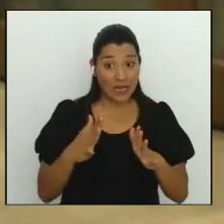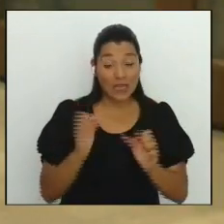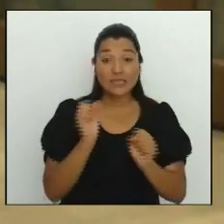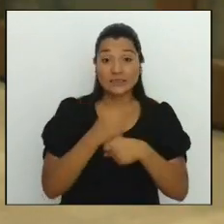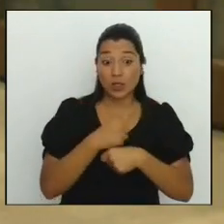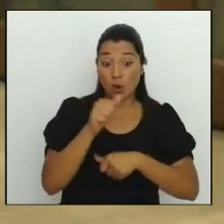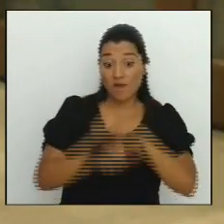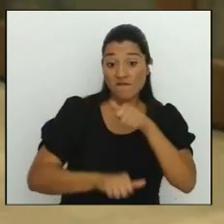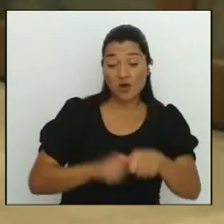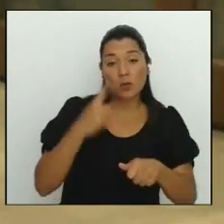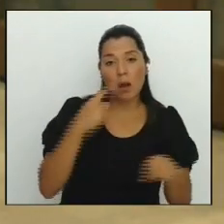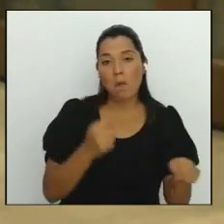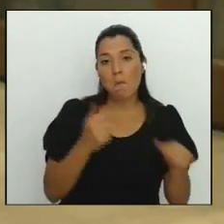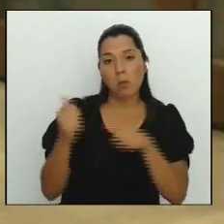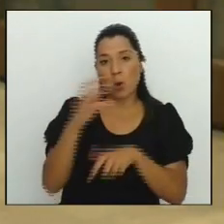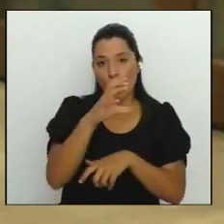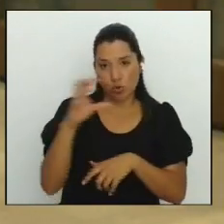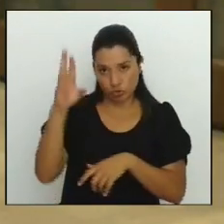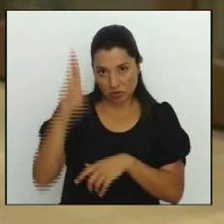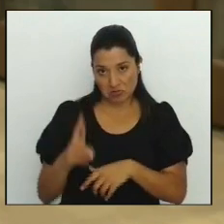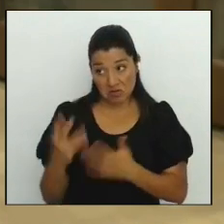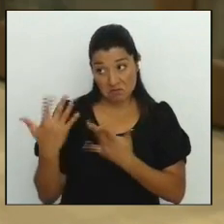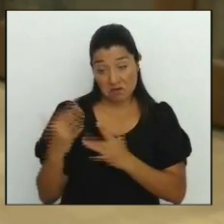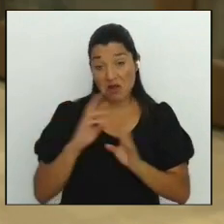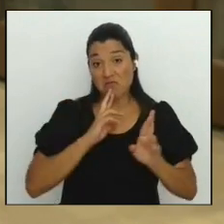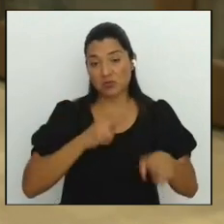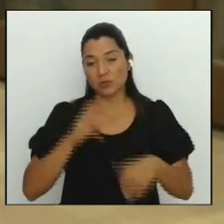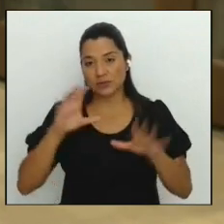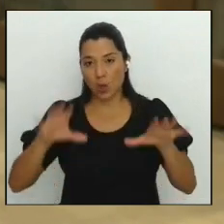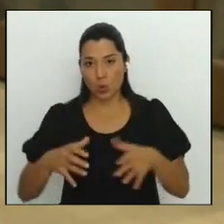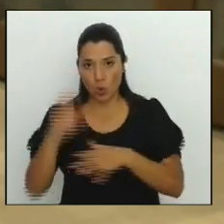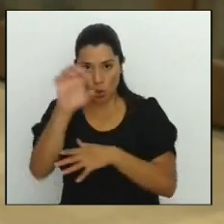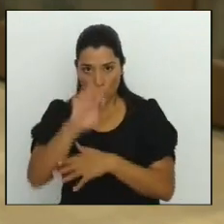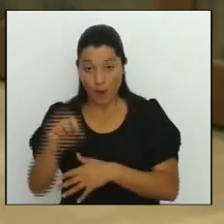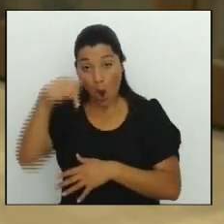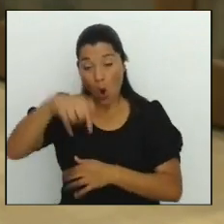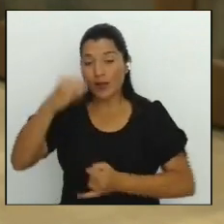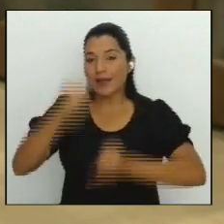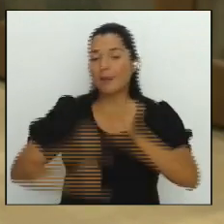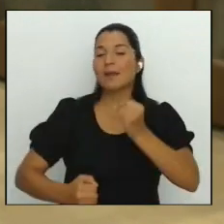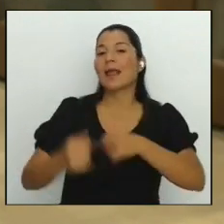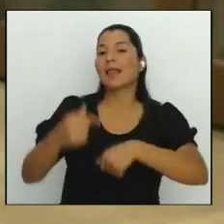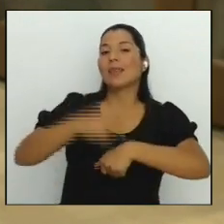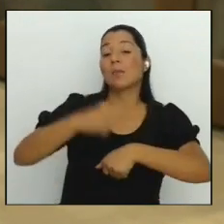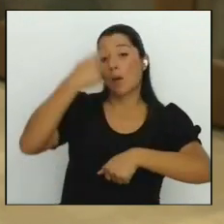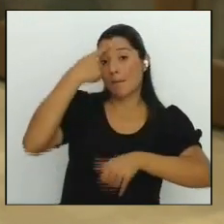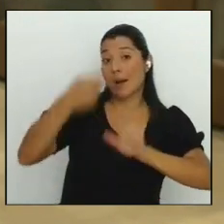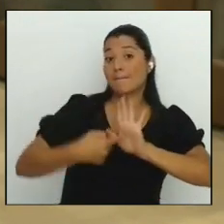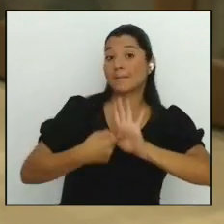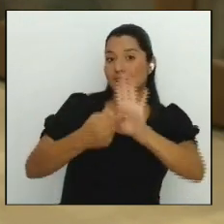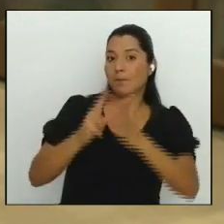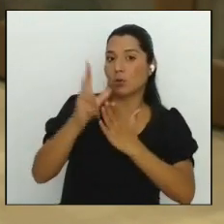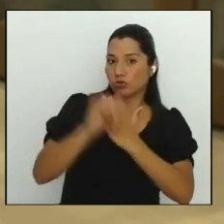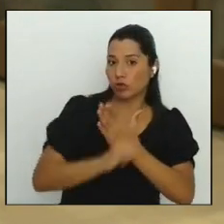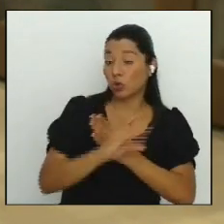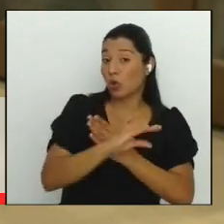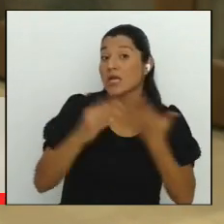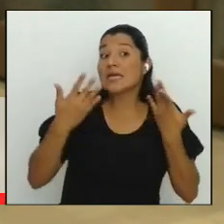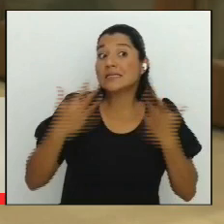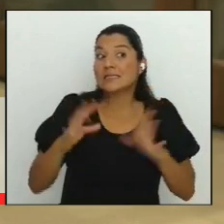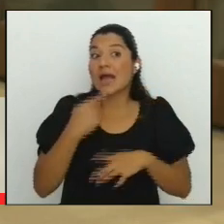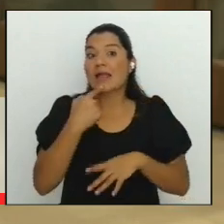El día de hoy vencía el plazo para la presentación del proyecto y ya también nos anuncia el ministro que